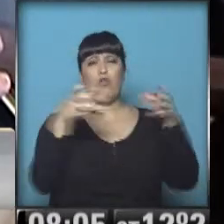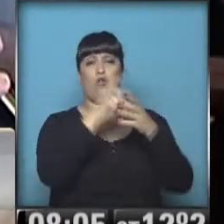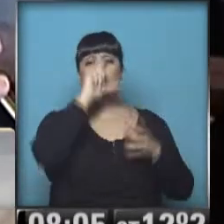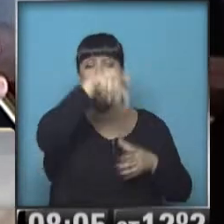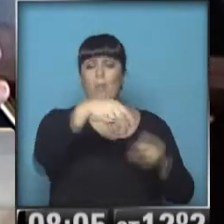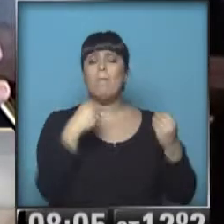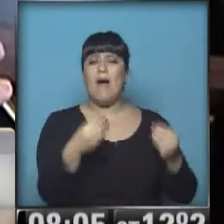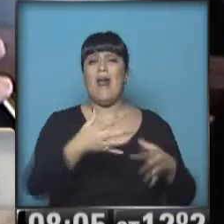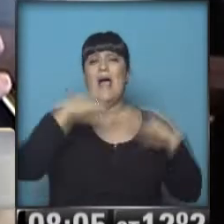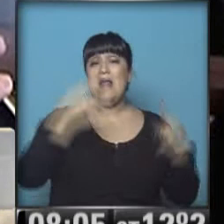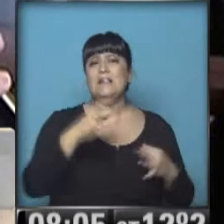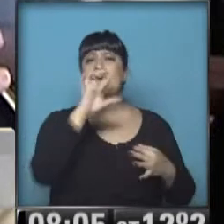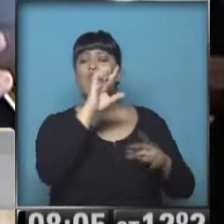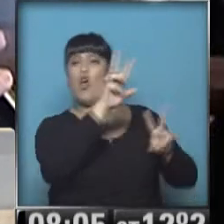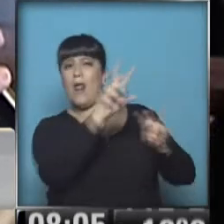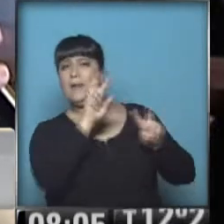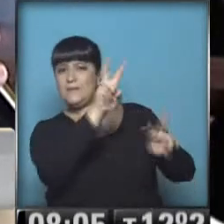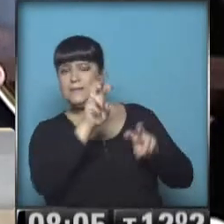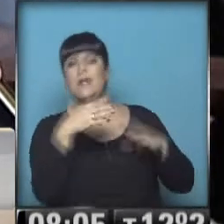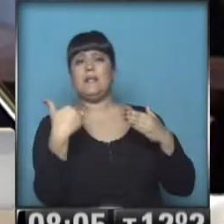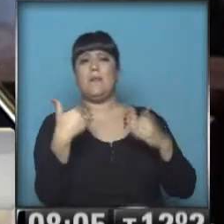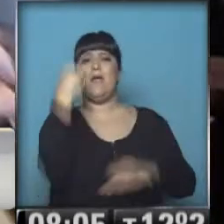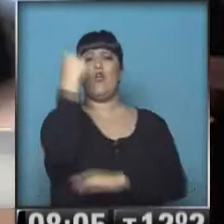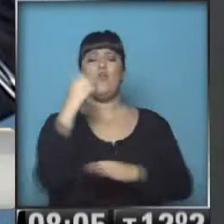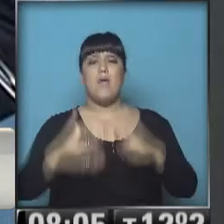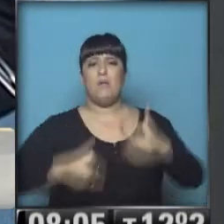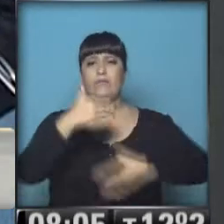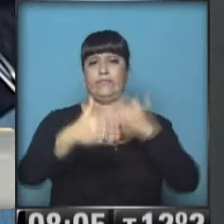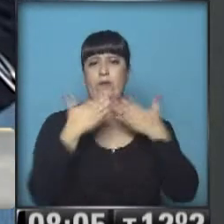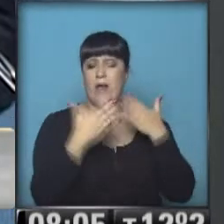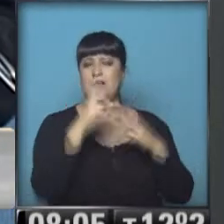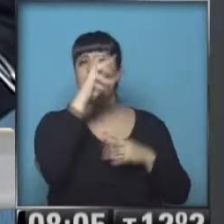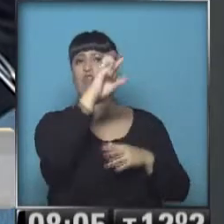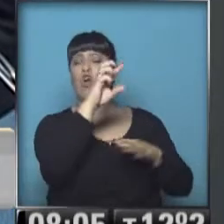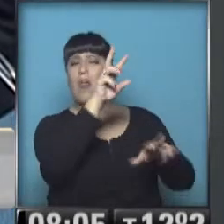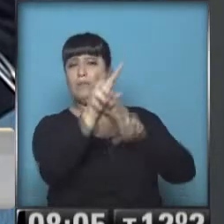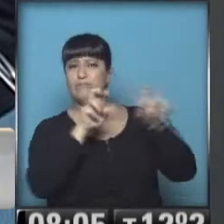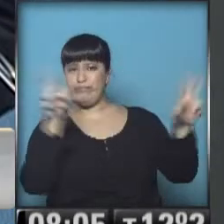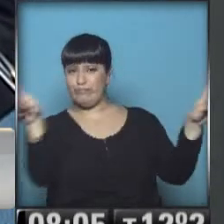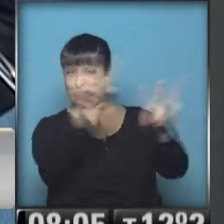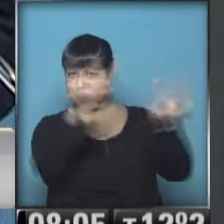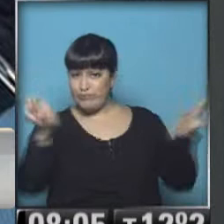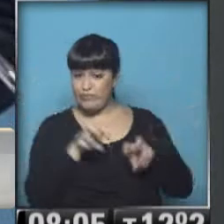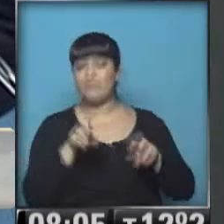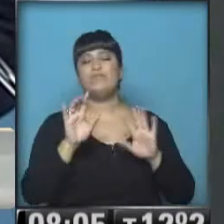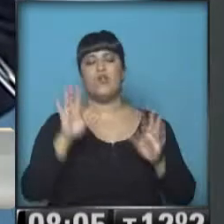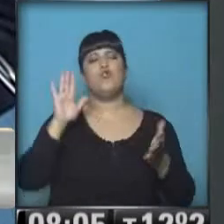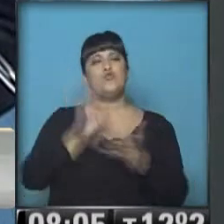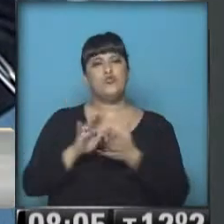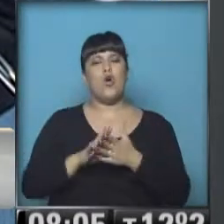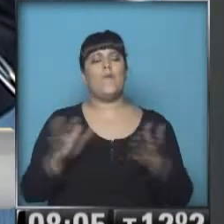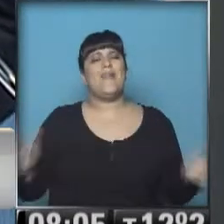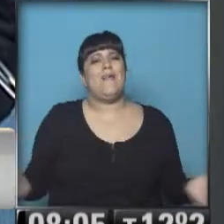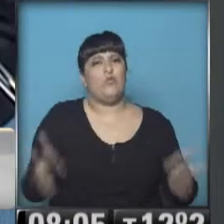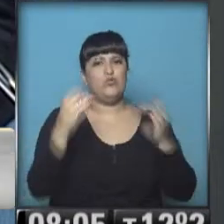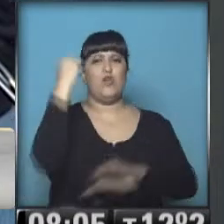garantizar el ingreso de dólares y reactivar la economía nacional gracias bueno con respecto a la evolución al comportamiento de la